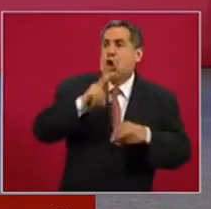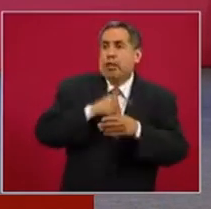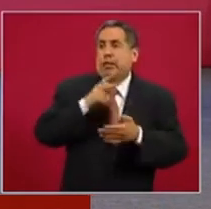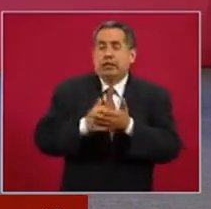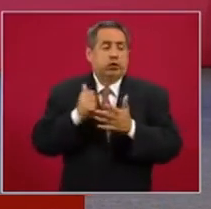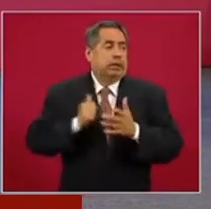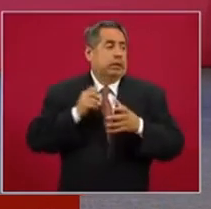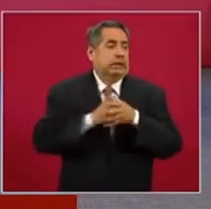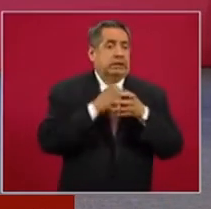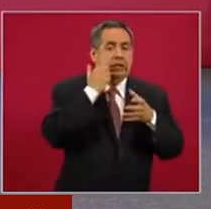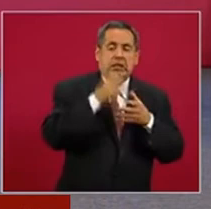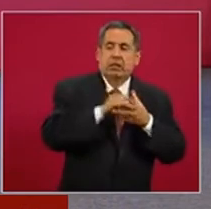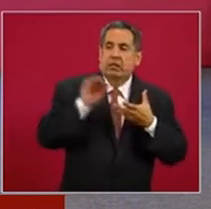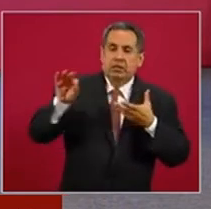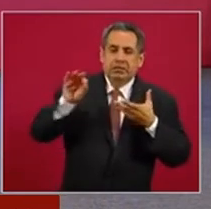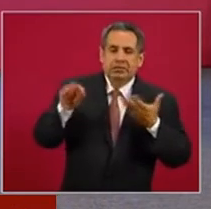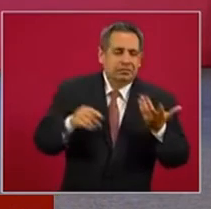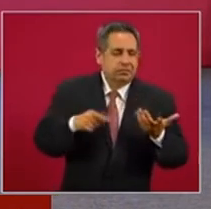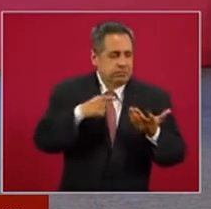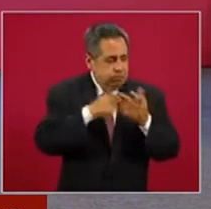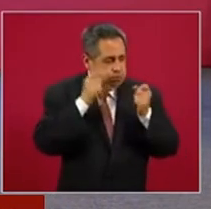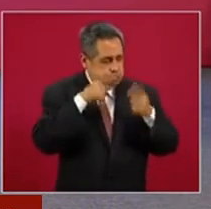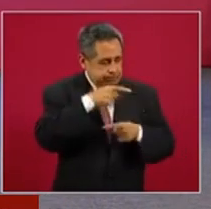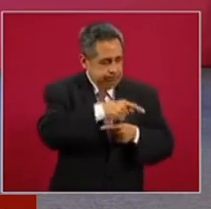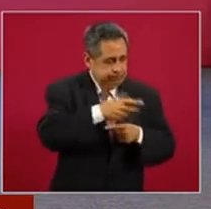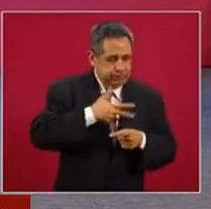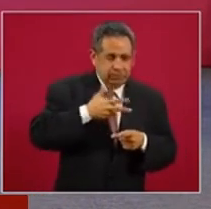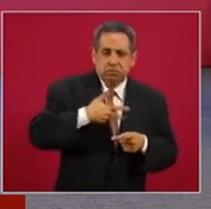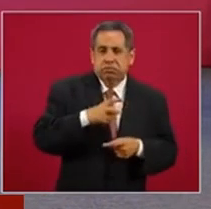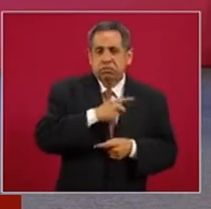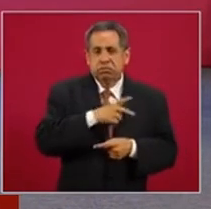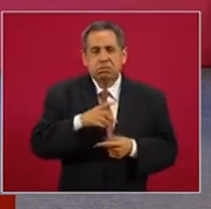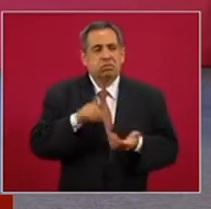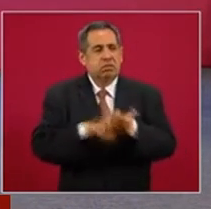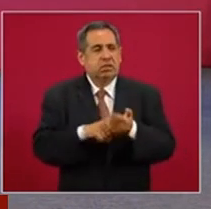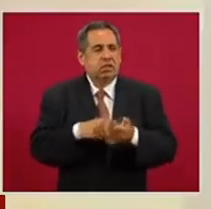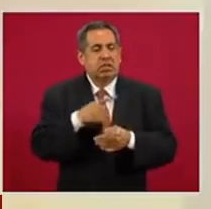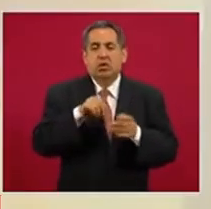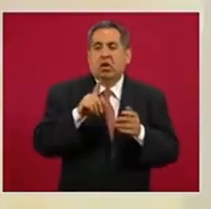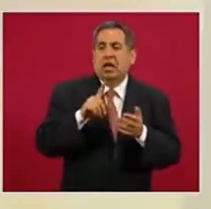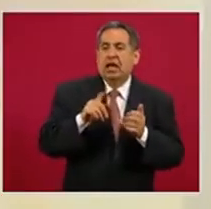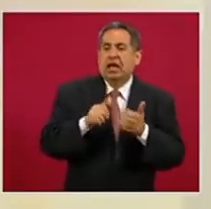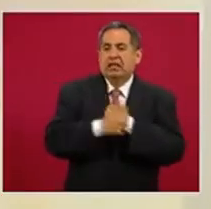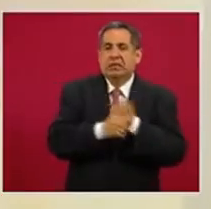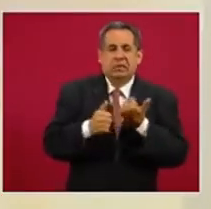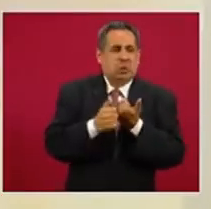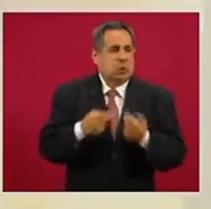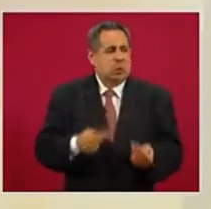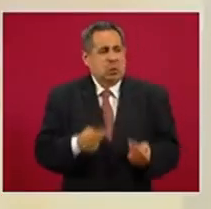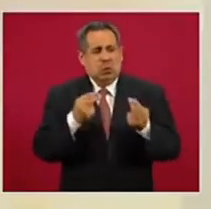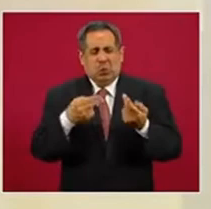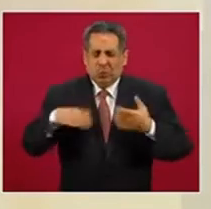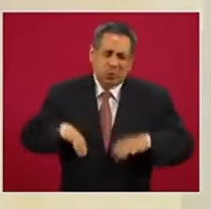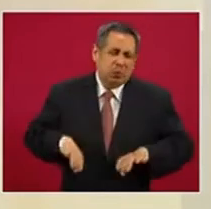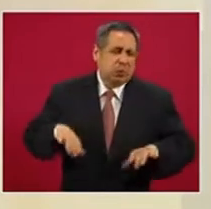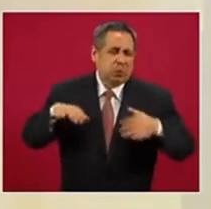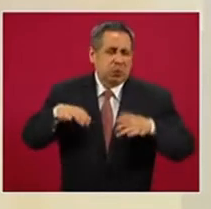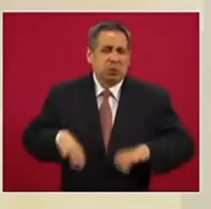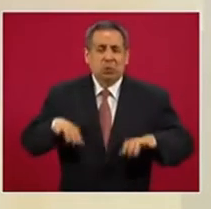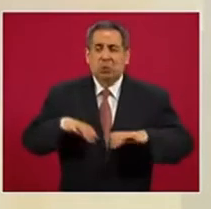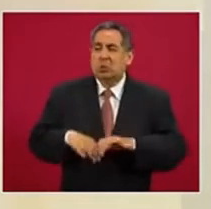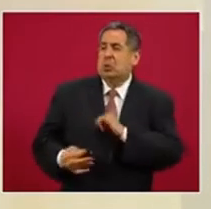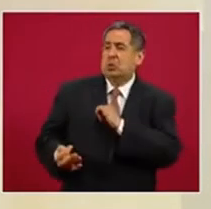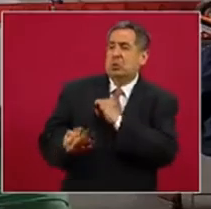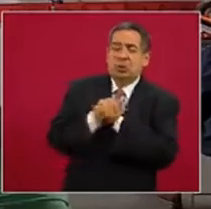el temor que tienen de perder la impunidad absoluta con la que varios de ellos hicieron grandes negocios al amparo del poder.